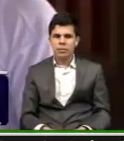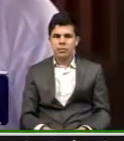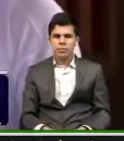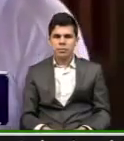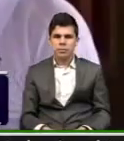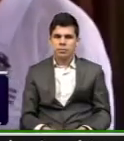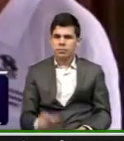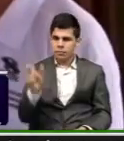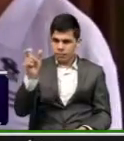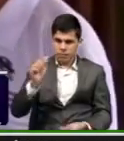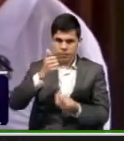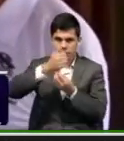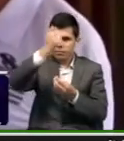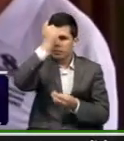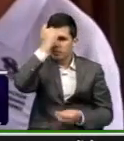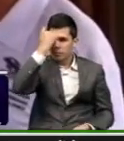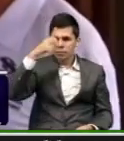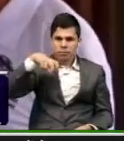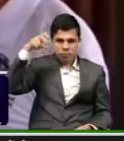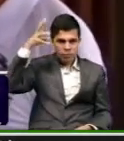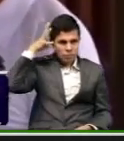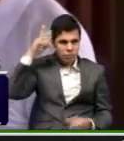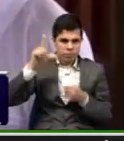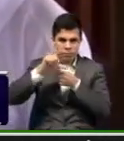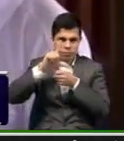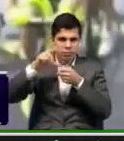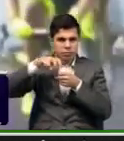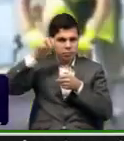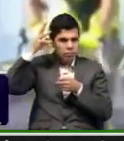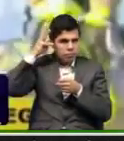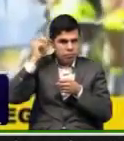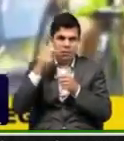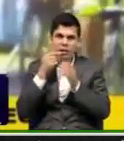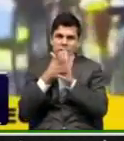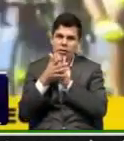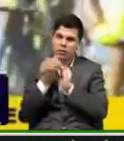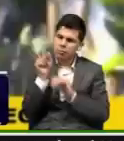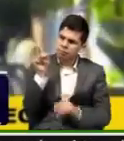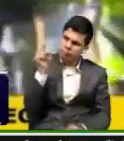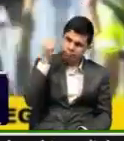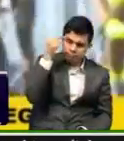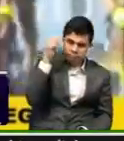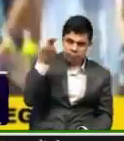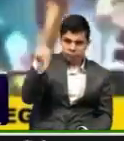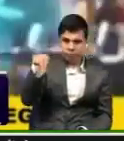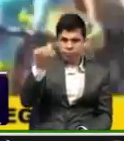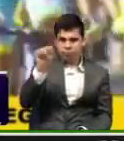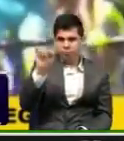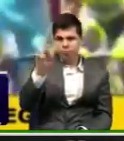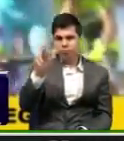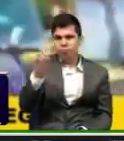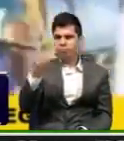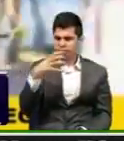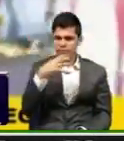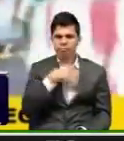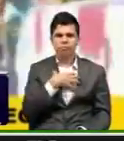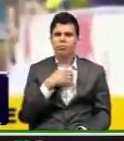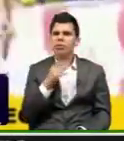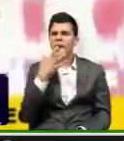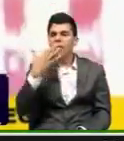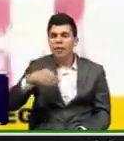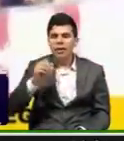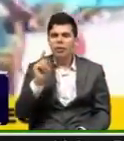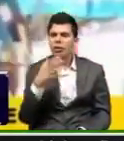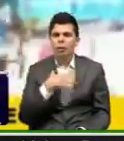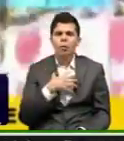Ganador de la Liga Norte Santandereana de Ciclismo explicó los motivos por los cuales él considera que Nairo Quintana no quedó en el primer lugar en el Tour de